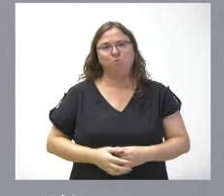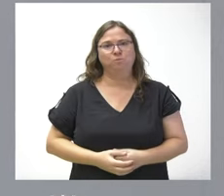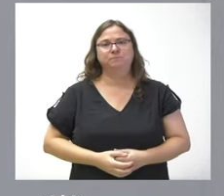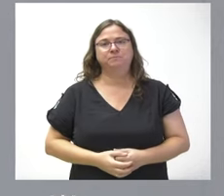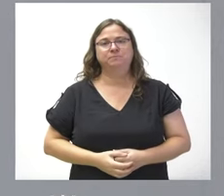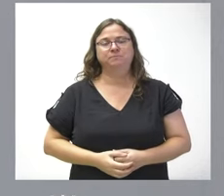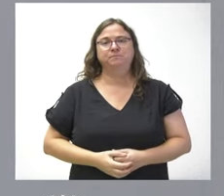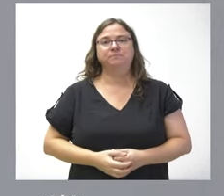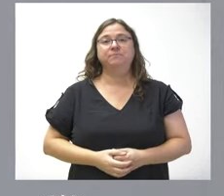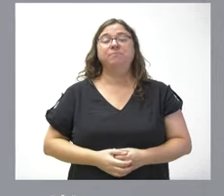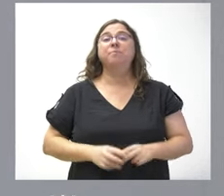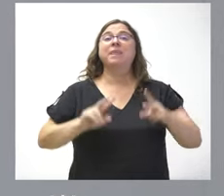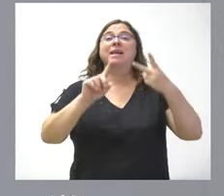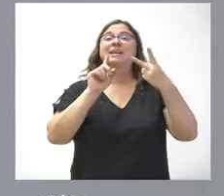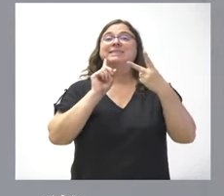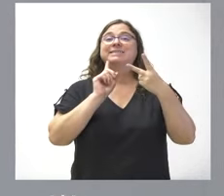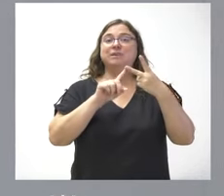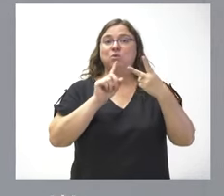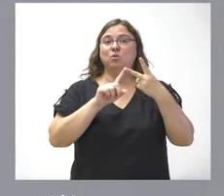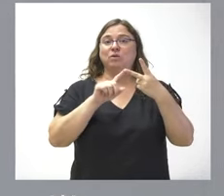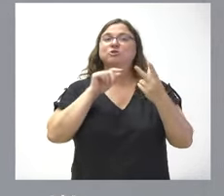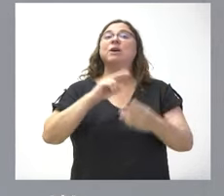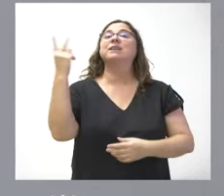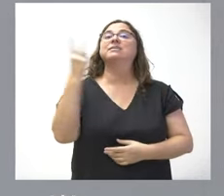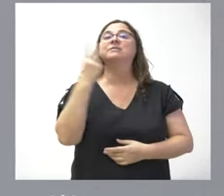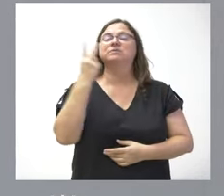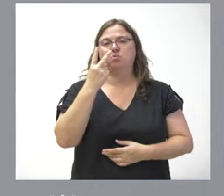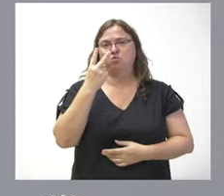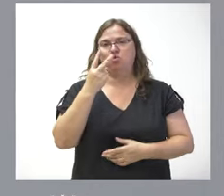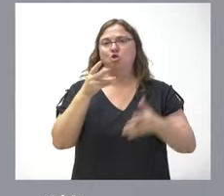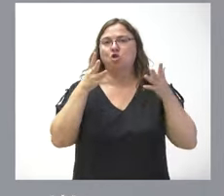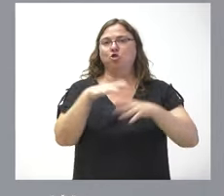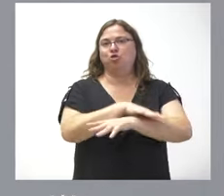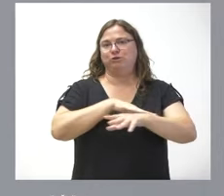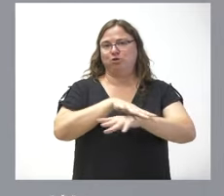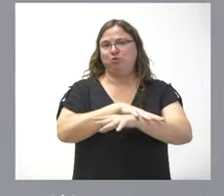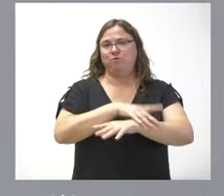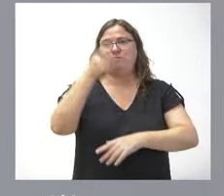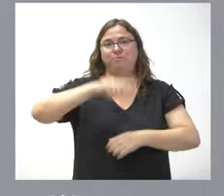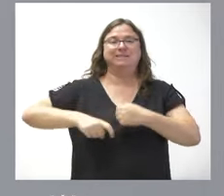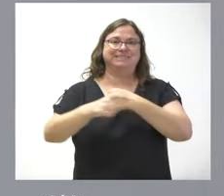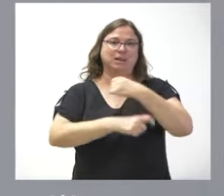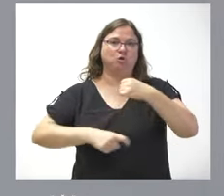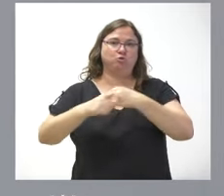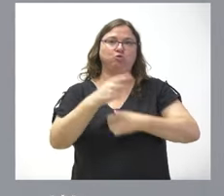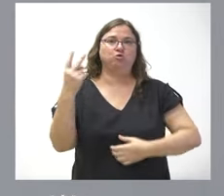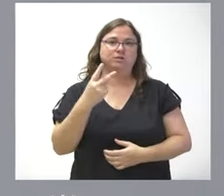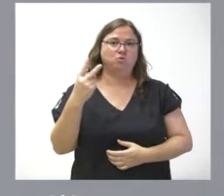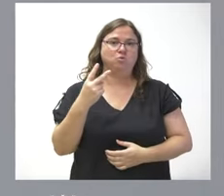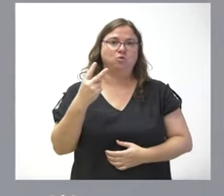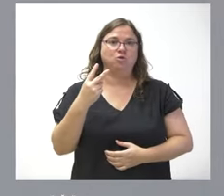sobre la segunda cuestión Este es el segundo consejo de gobierno del mes de agosto